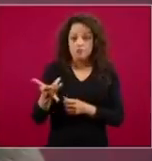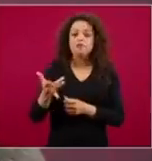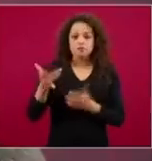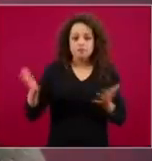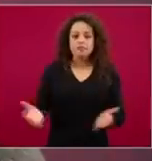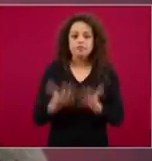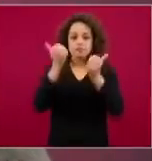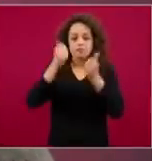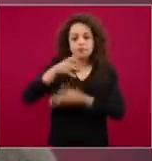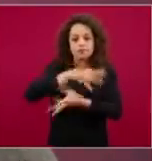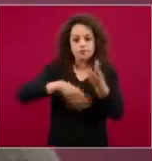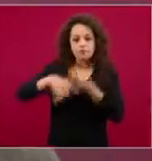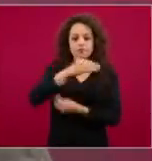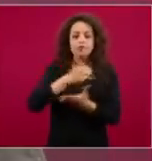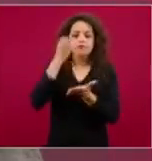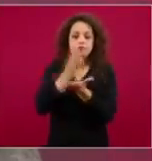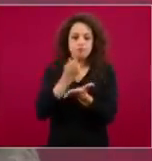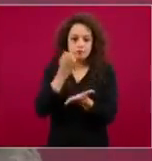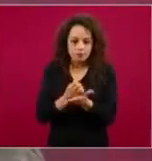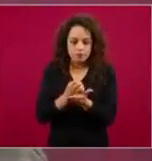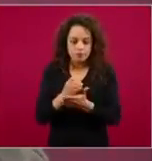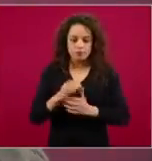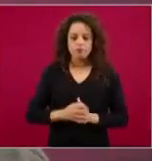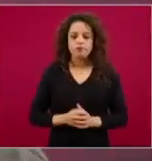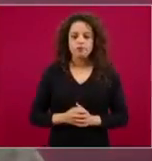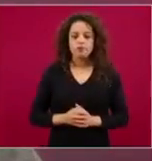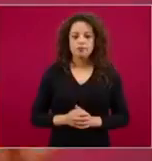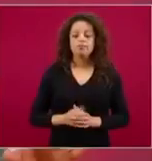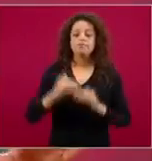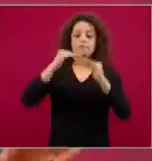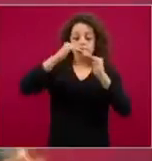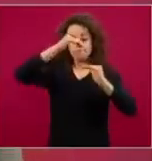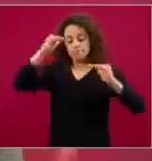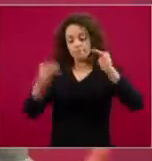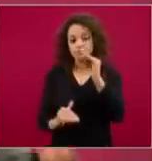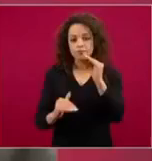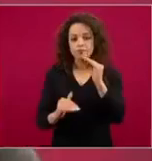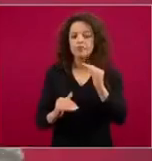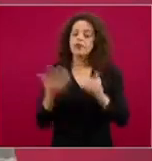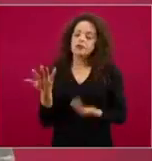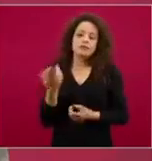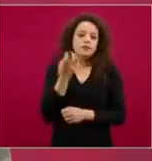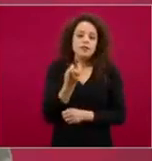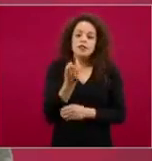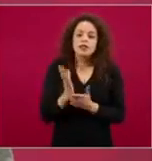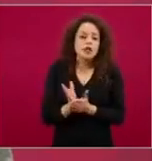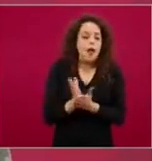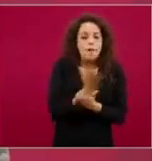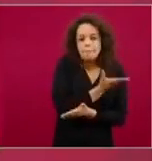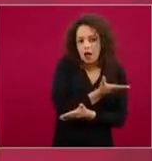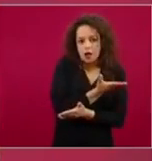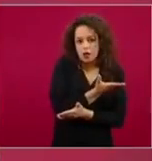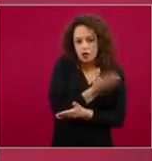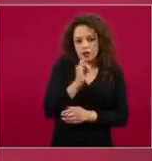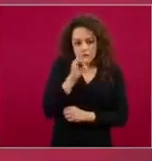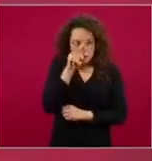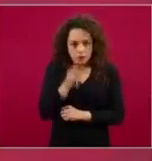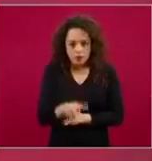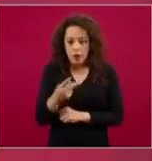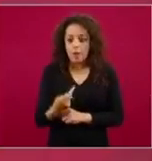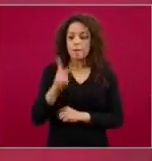generación de riqueza. Ya que existe desigualdad, es otra historia. Ahora, ciertamente, en países